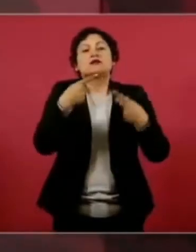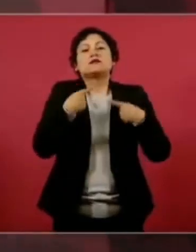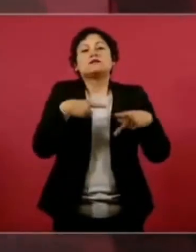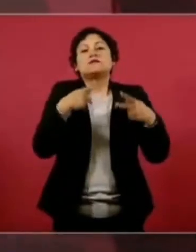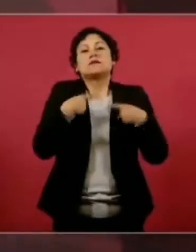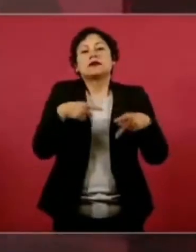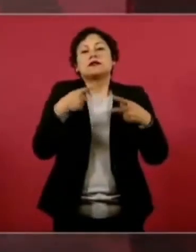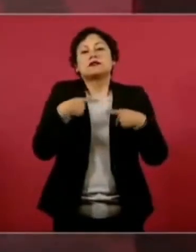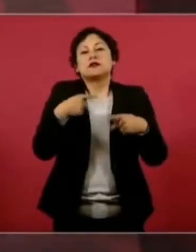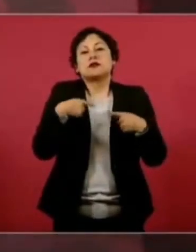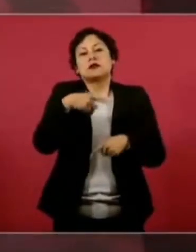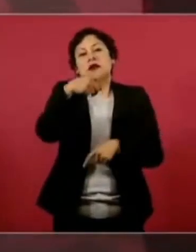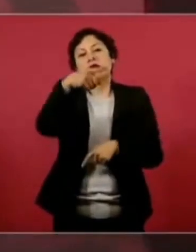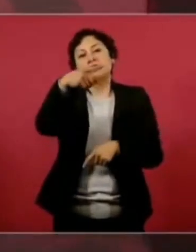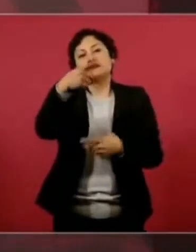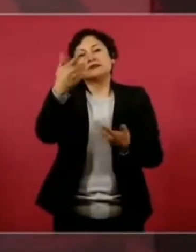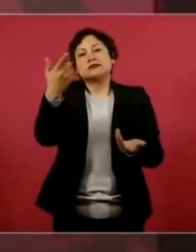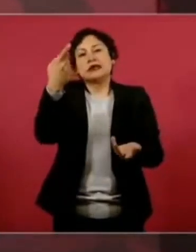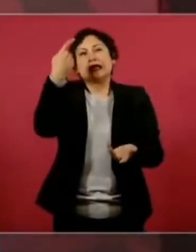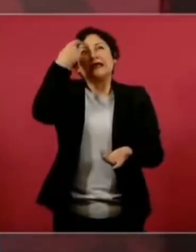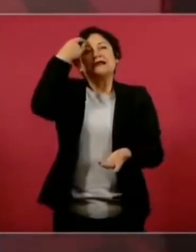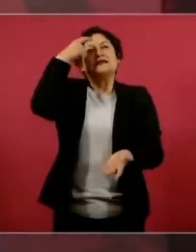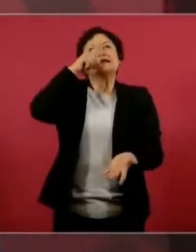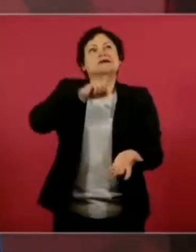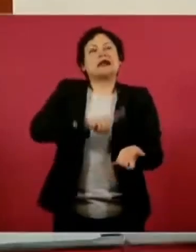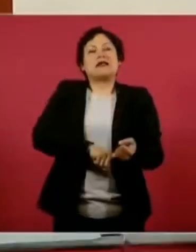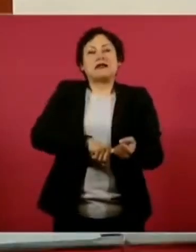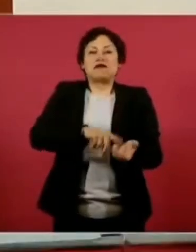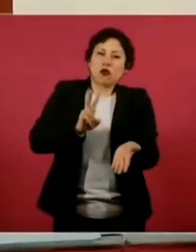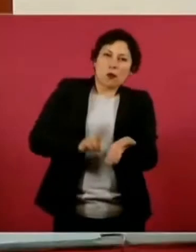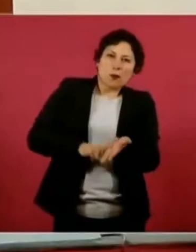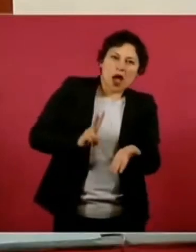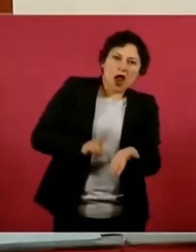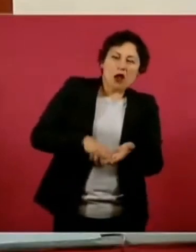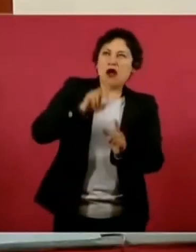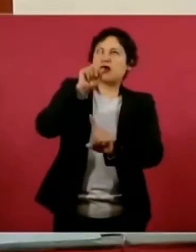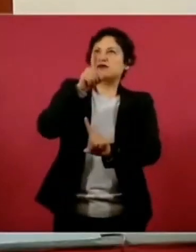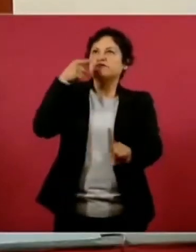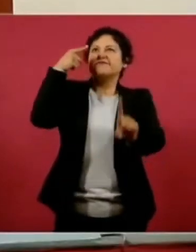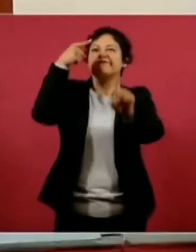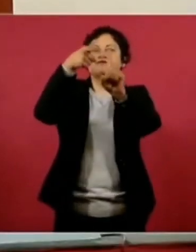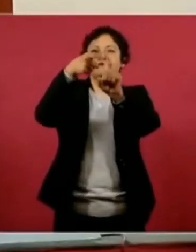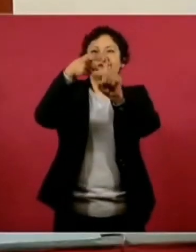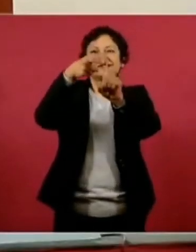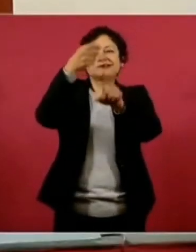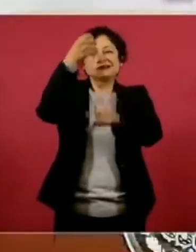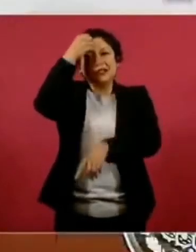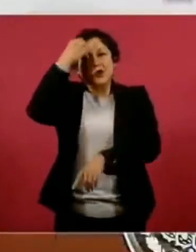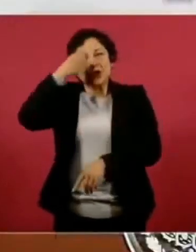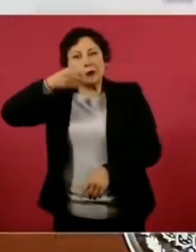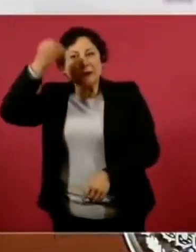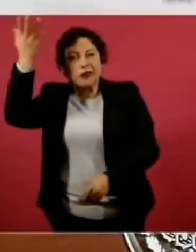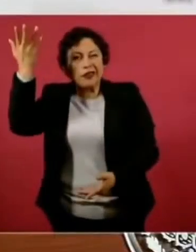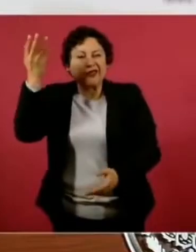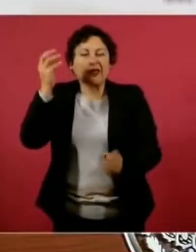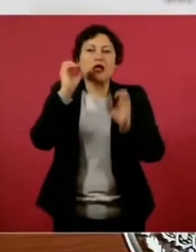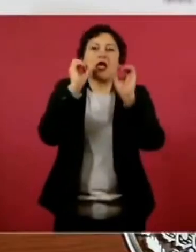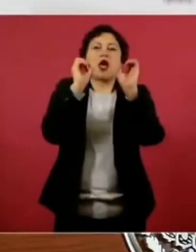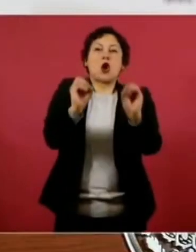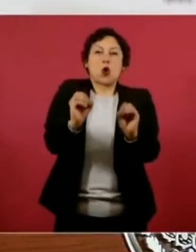de los principios, quienes no le tienen amor al pueblo,